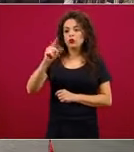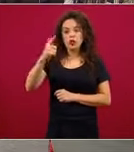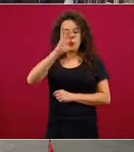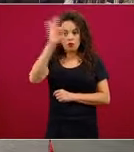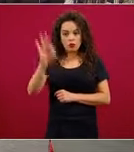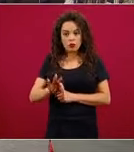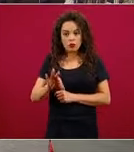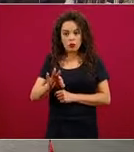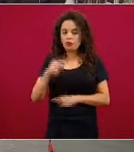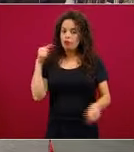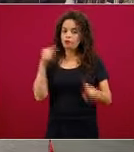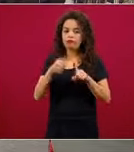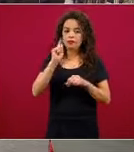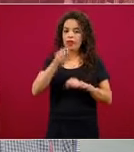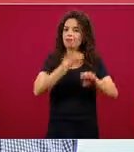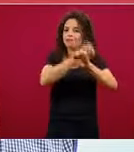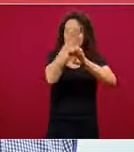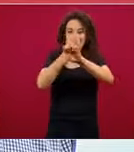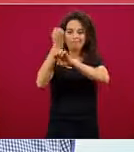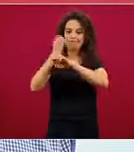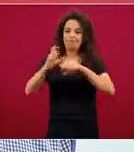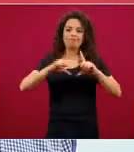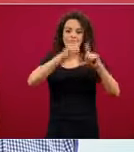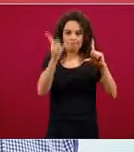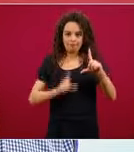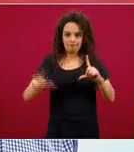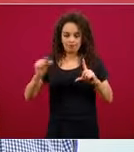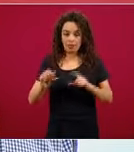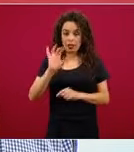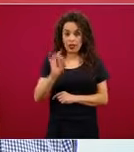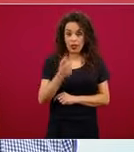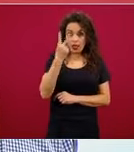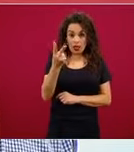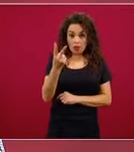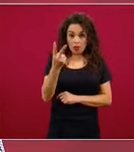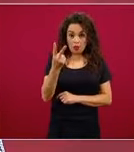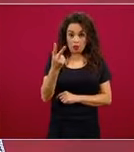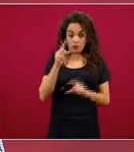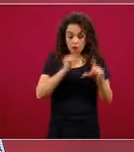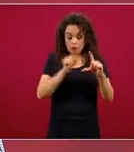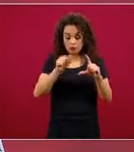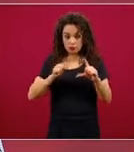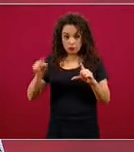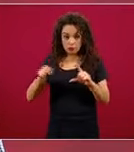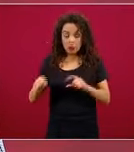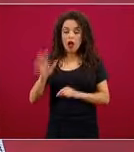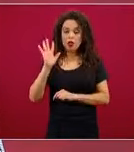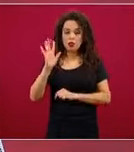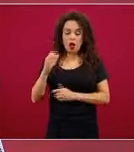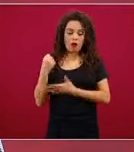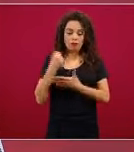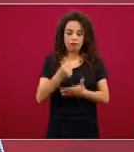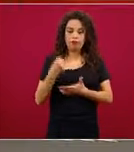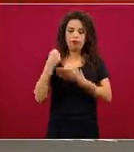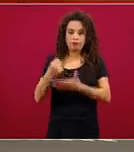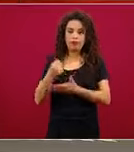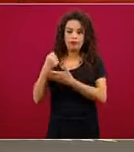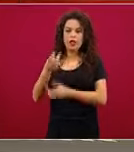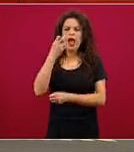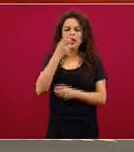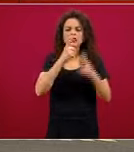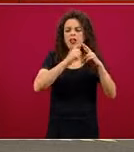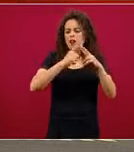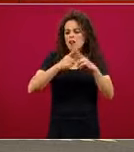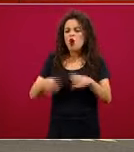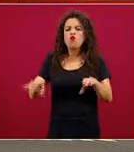va directamente a las entidades federativas. Las 32 entidades federativas están recibiendo el recurso y este está calculado precisamente